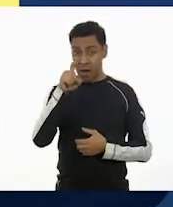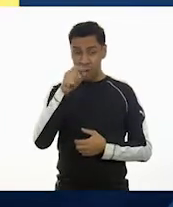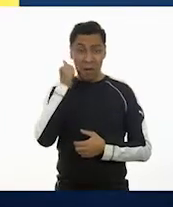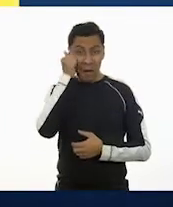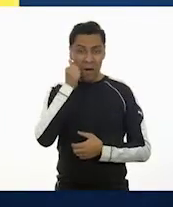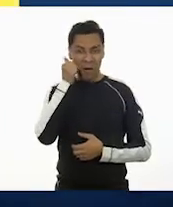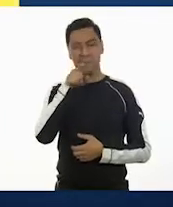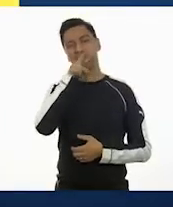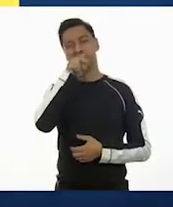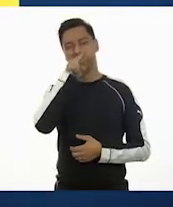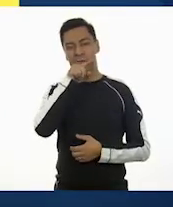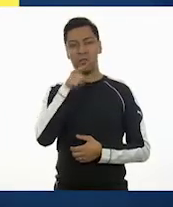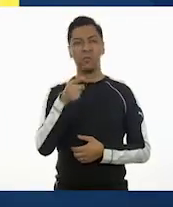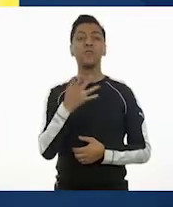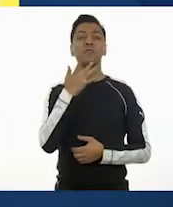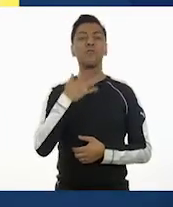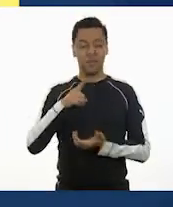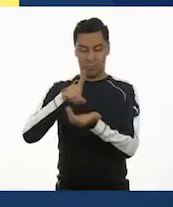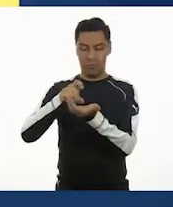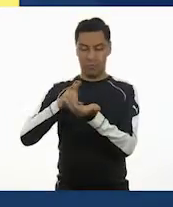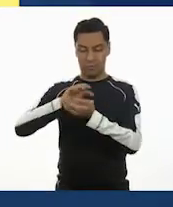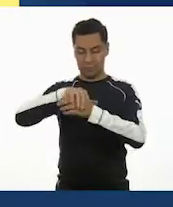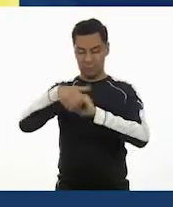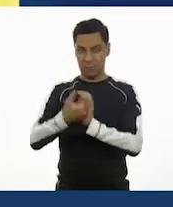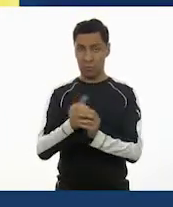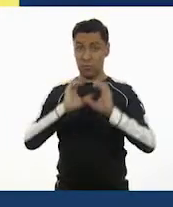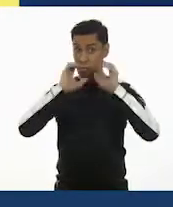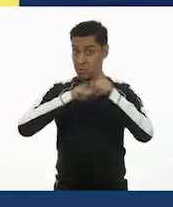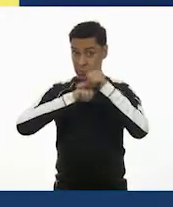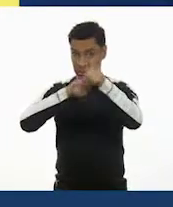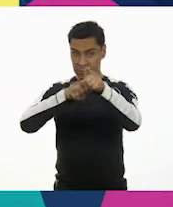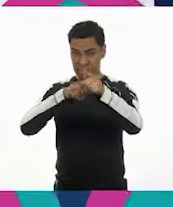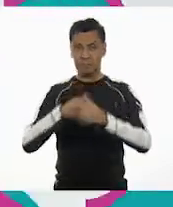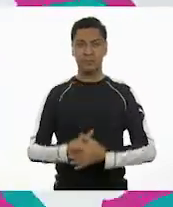usa desinfectantes a base de alcohol. ¡Cuídate!